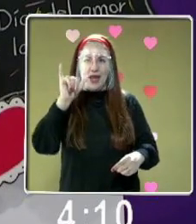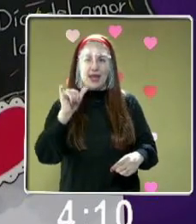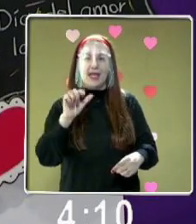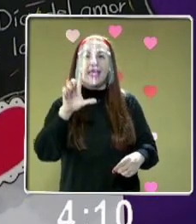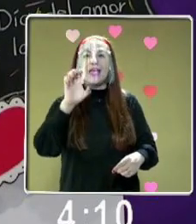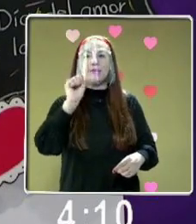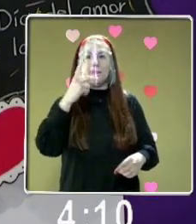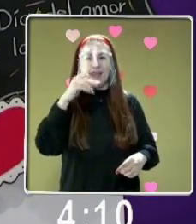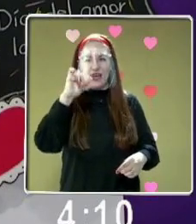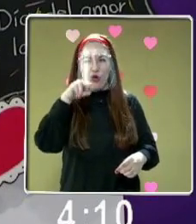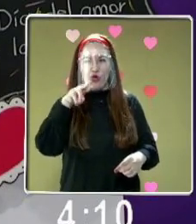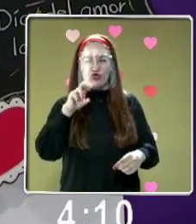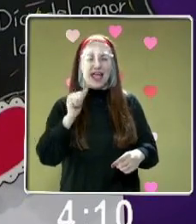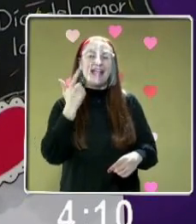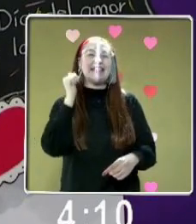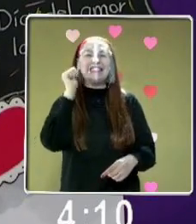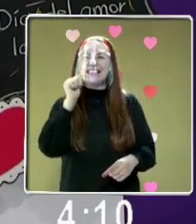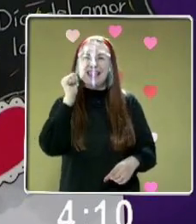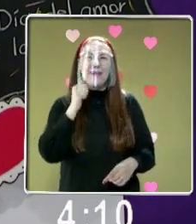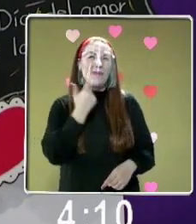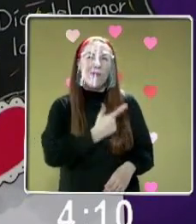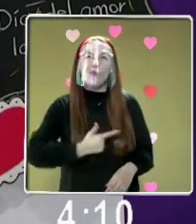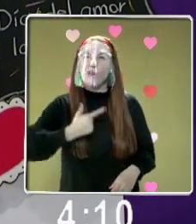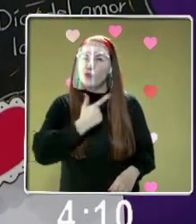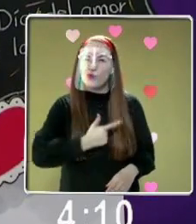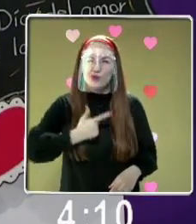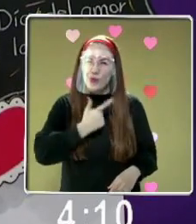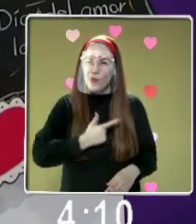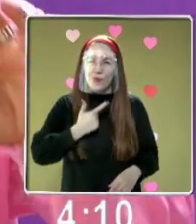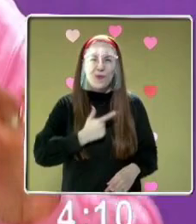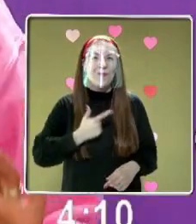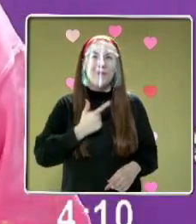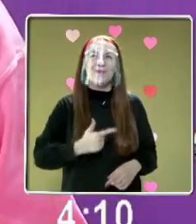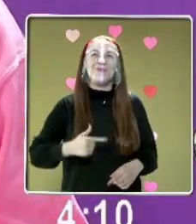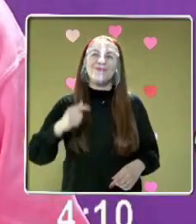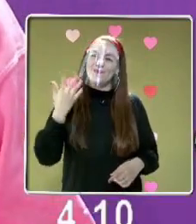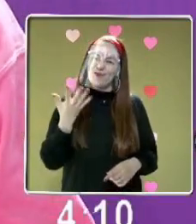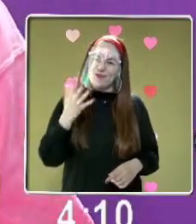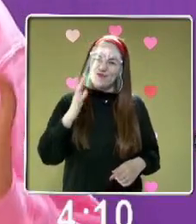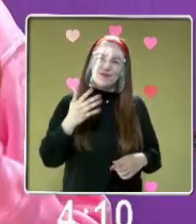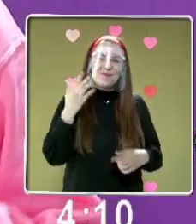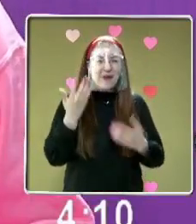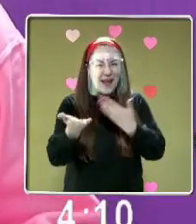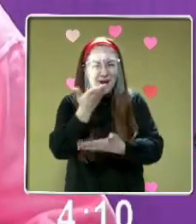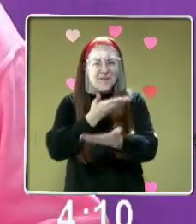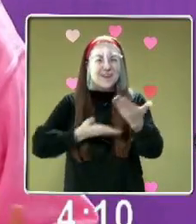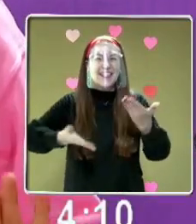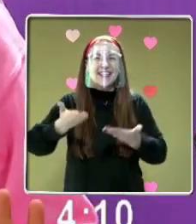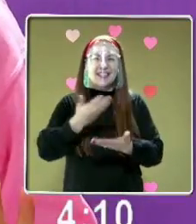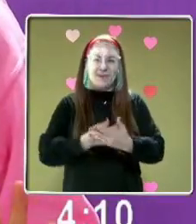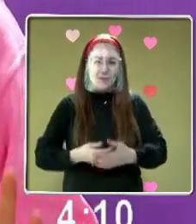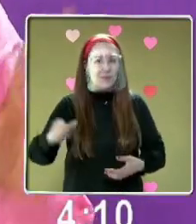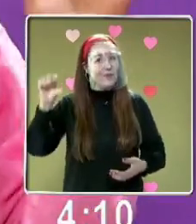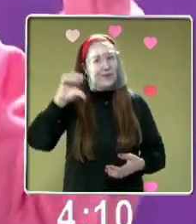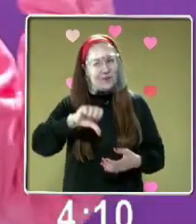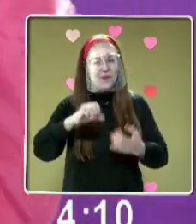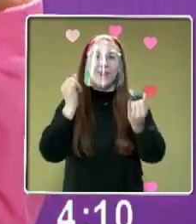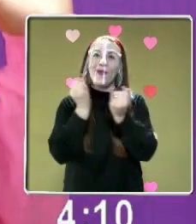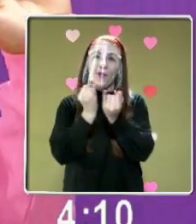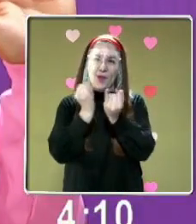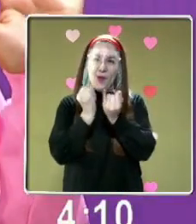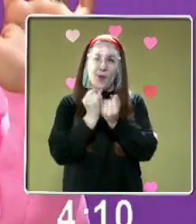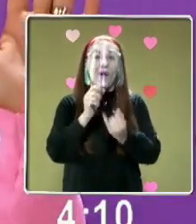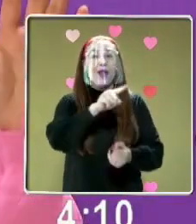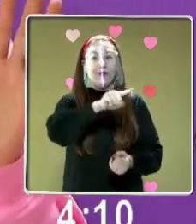Si siempre venimos con ganas, maestra, en fechas especiales traemos todavía el doble o el triple de ganas. Y el día de hoy, pues no es la excepción, porque como ustedes